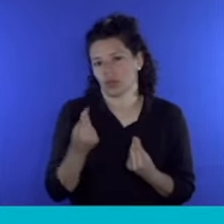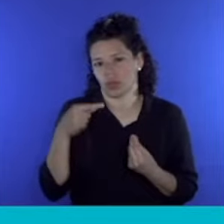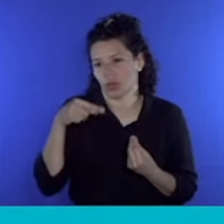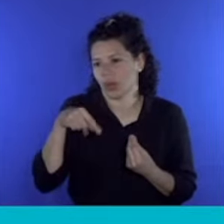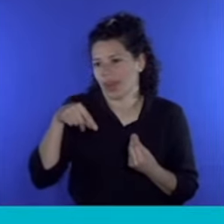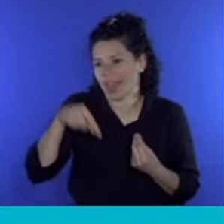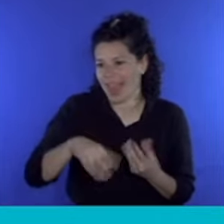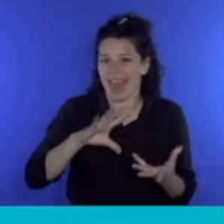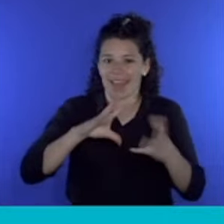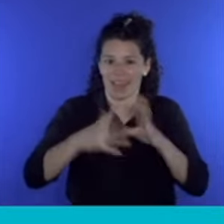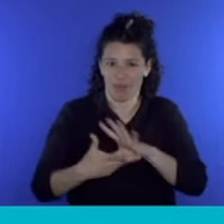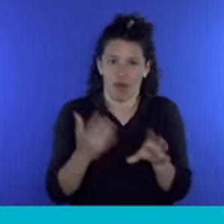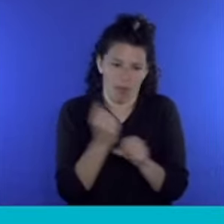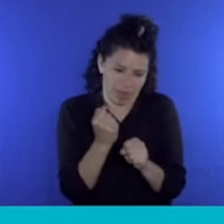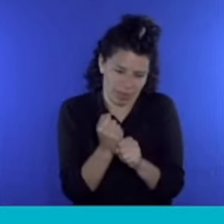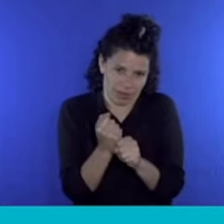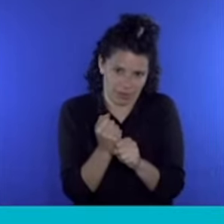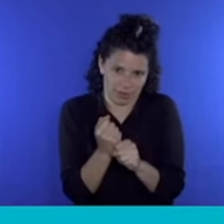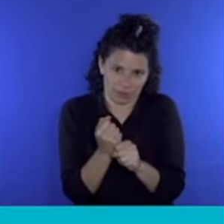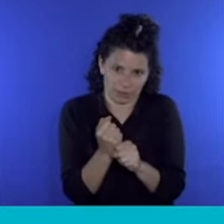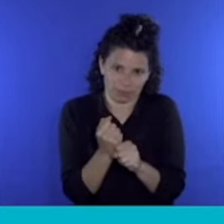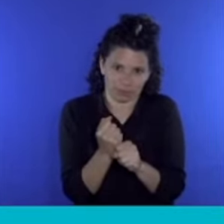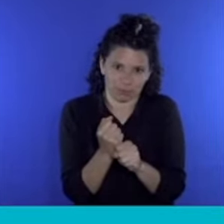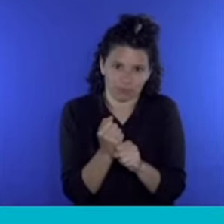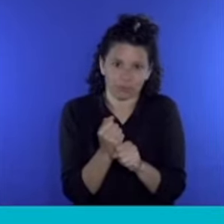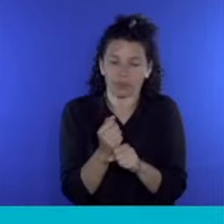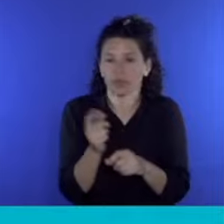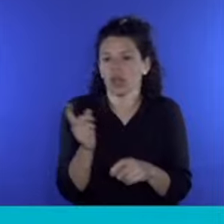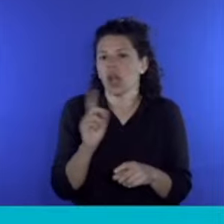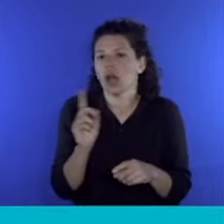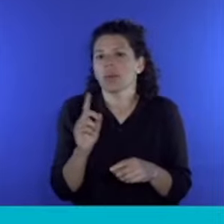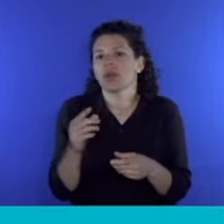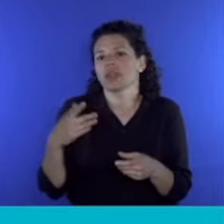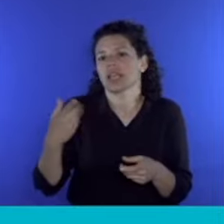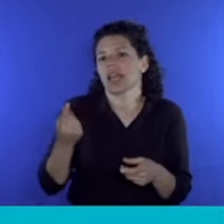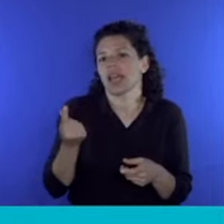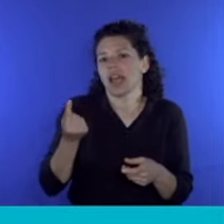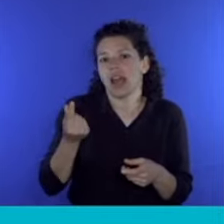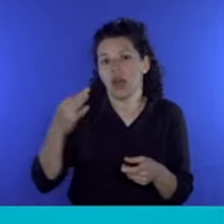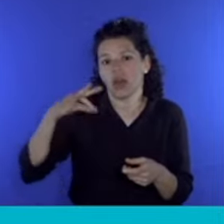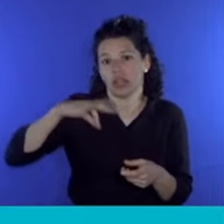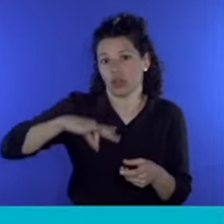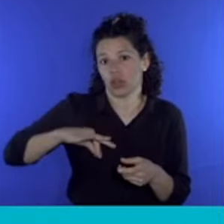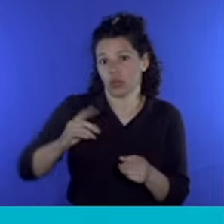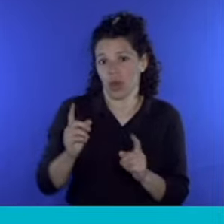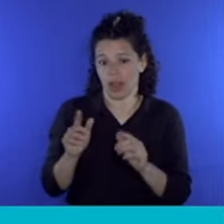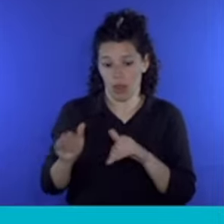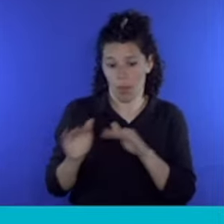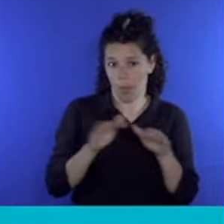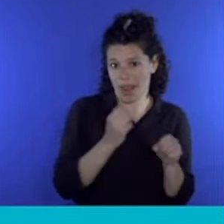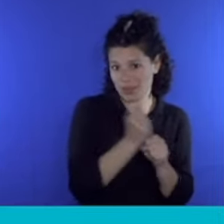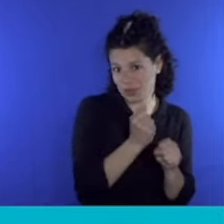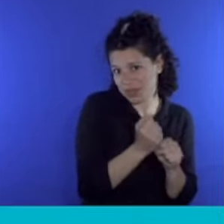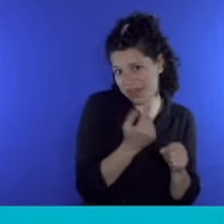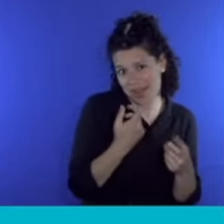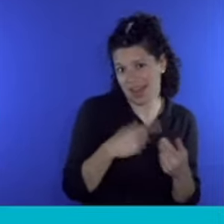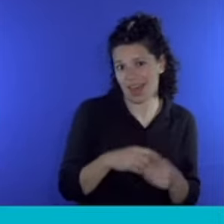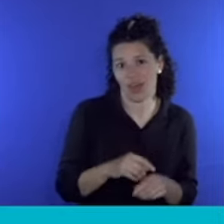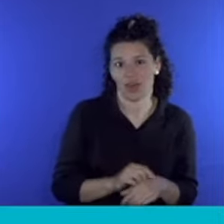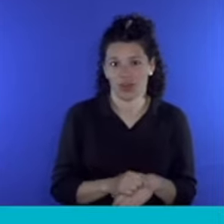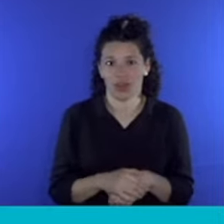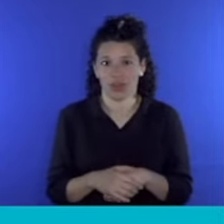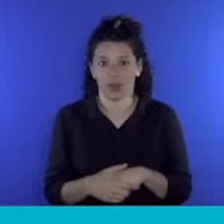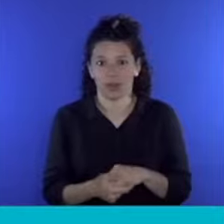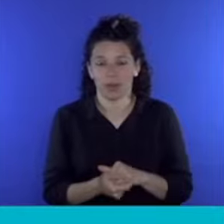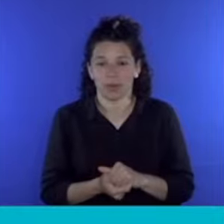justamente el hecho de no cobrar los abultados sueldos de un diputado, sino el sueldo de un trabajador, el hecho de que nuestra banca esté sometida a acuerdos